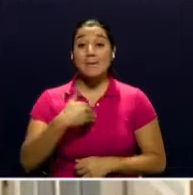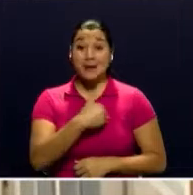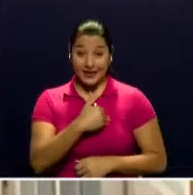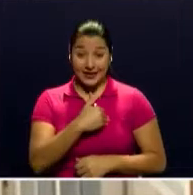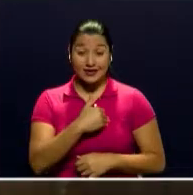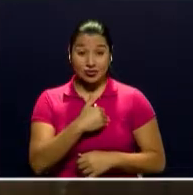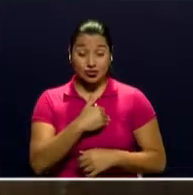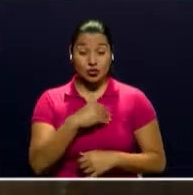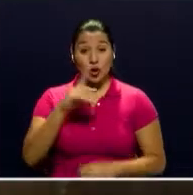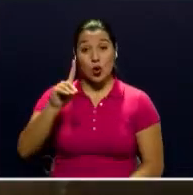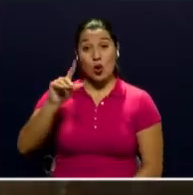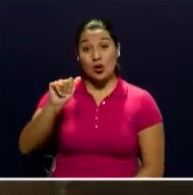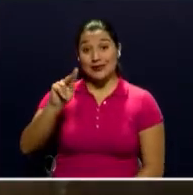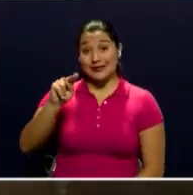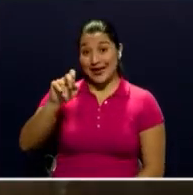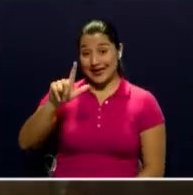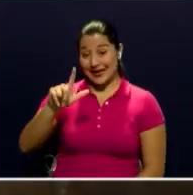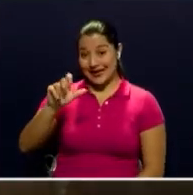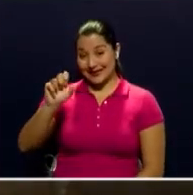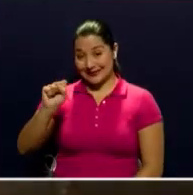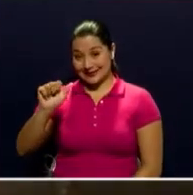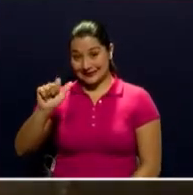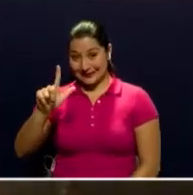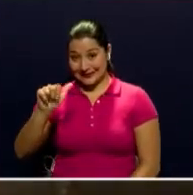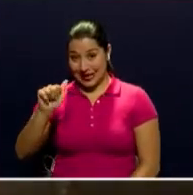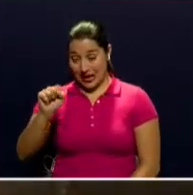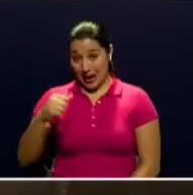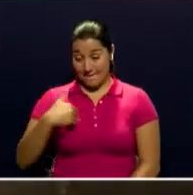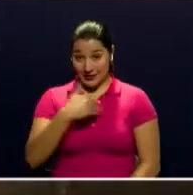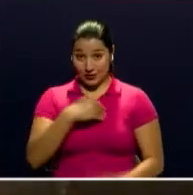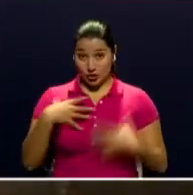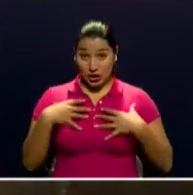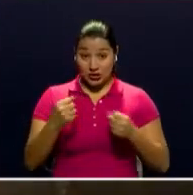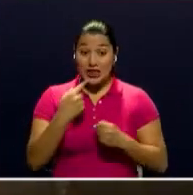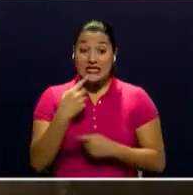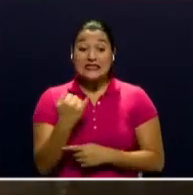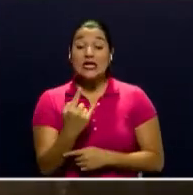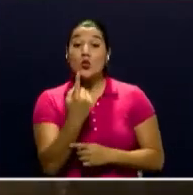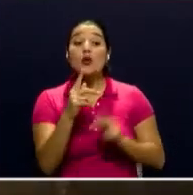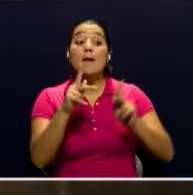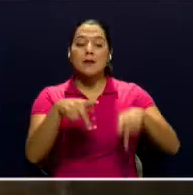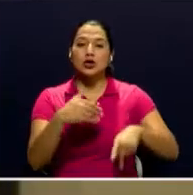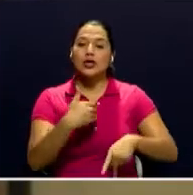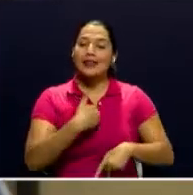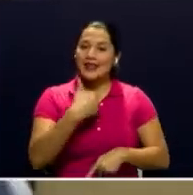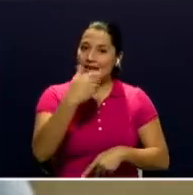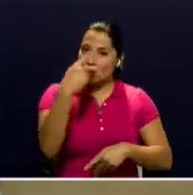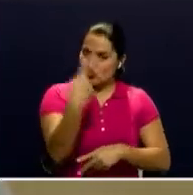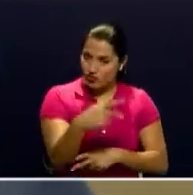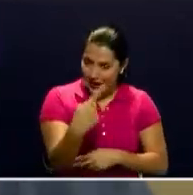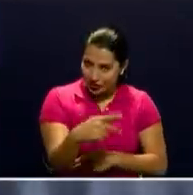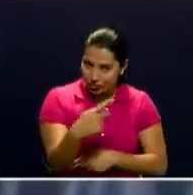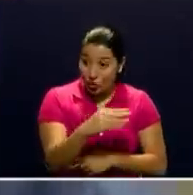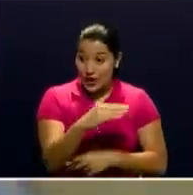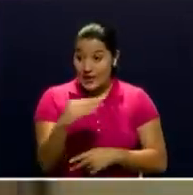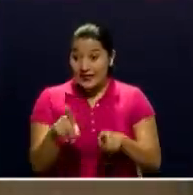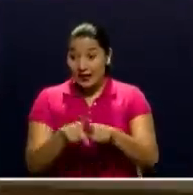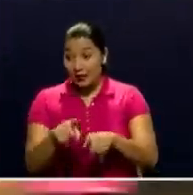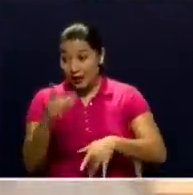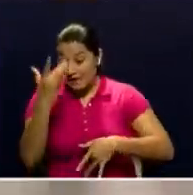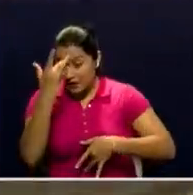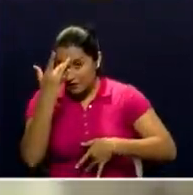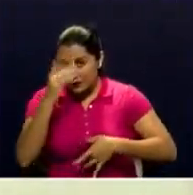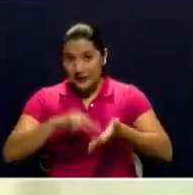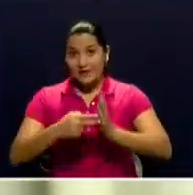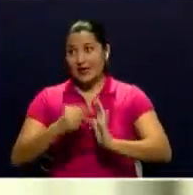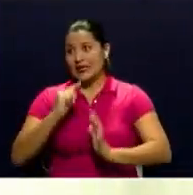esta cartera, Daniel Salas, descartó que una persona que tenga una enfermedad crónica y se contagie del virus sea sinónimo de gravedad.